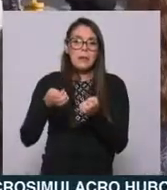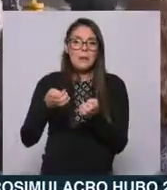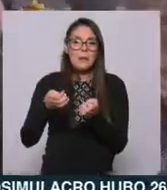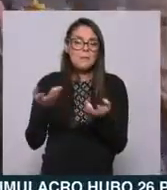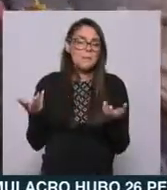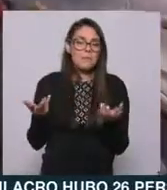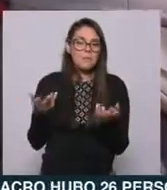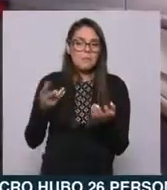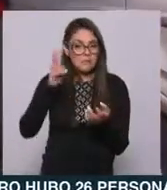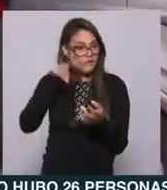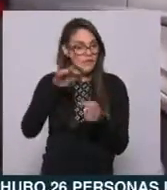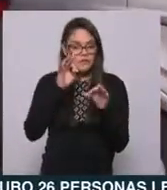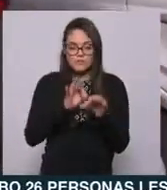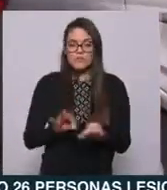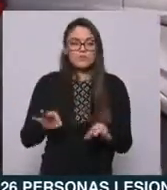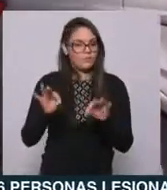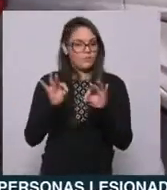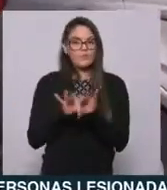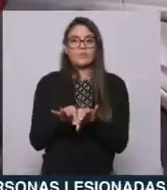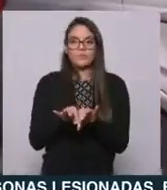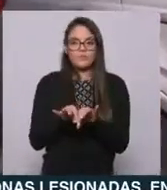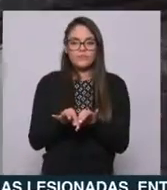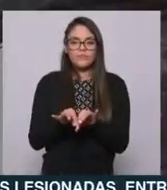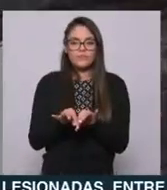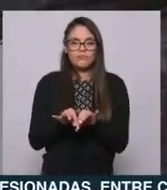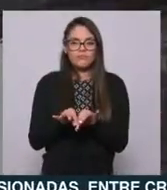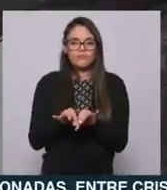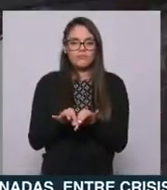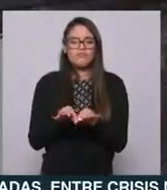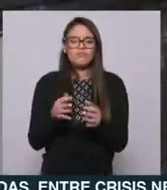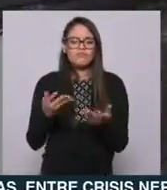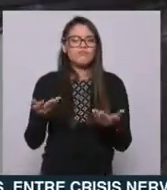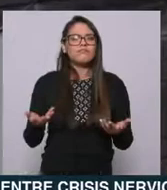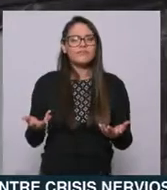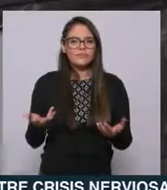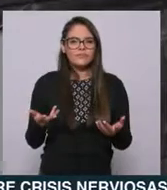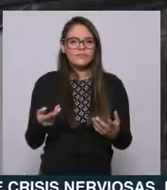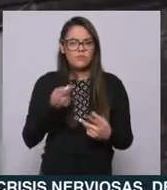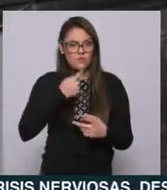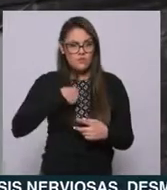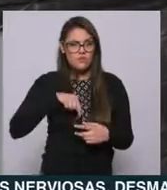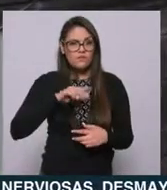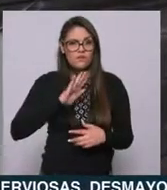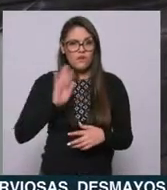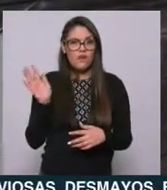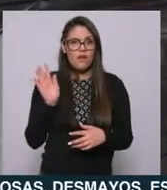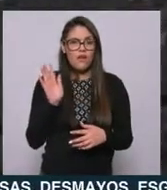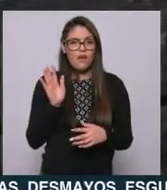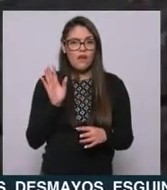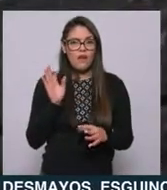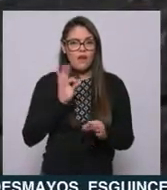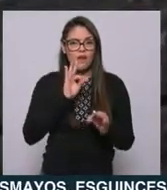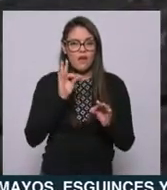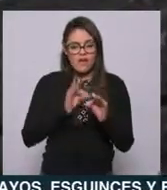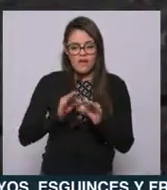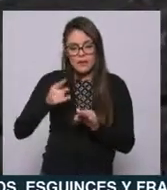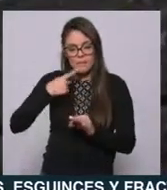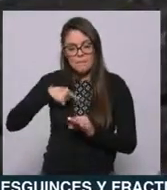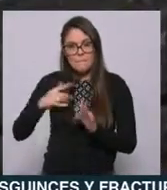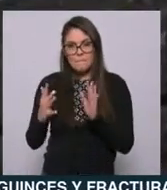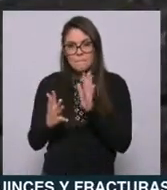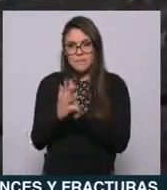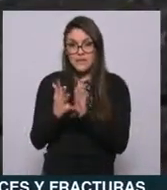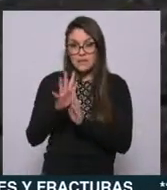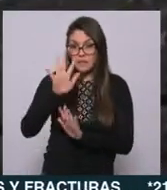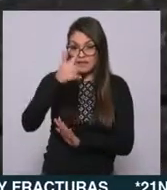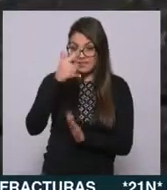cívico muy importante porque nosotros logramos, una participación de cerca de